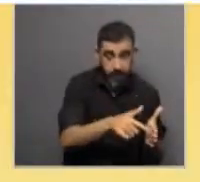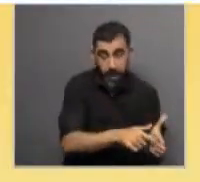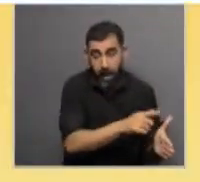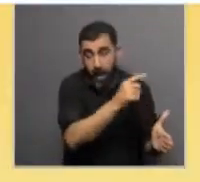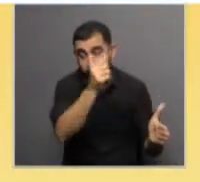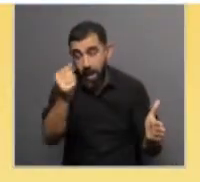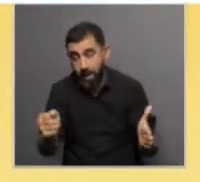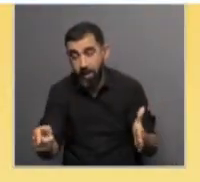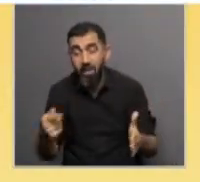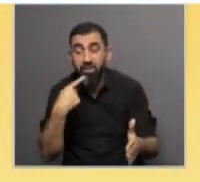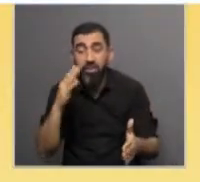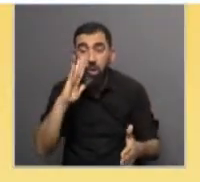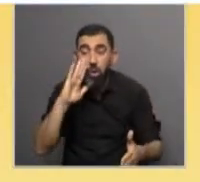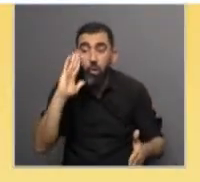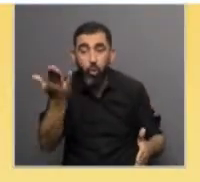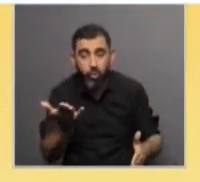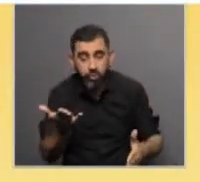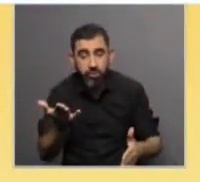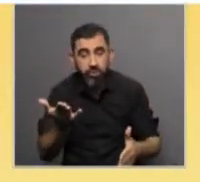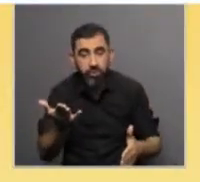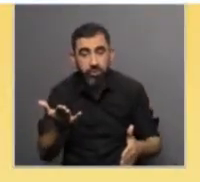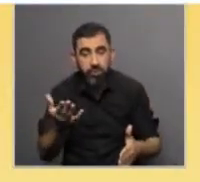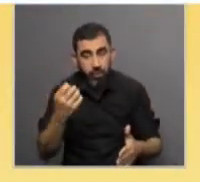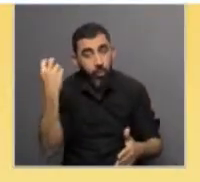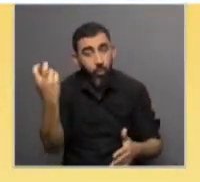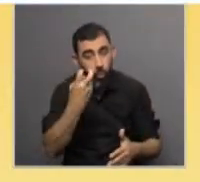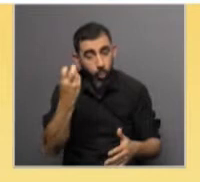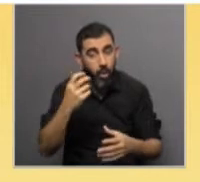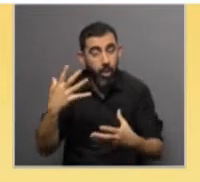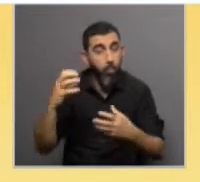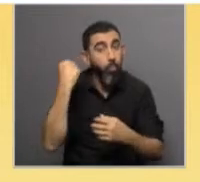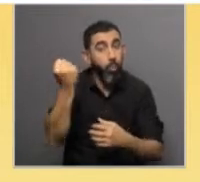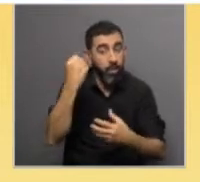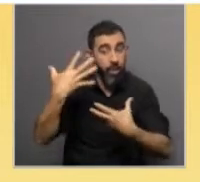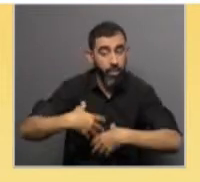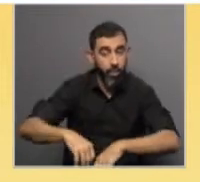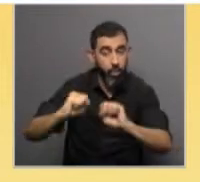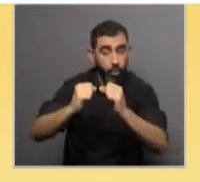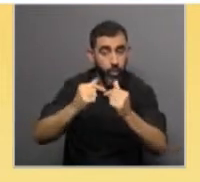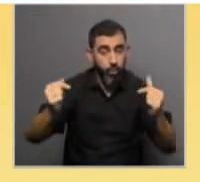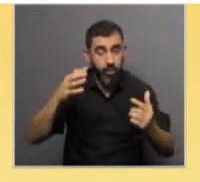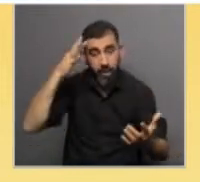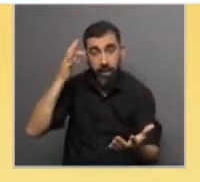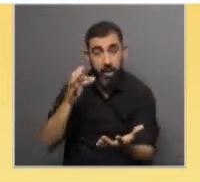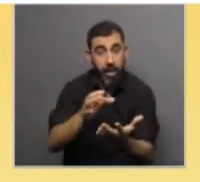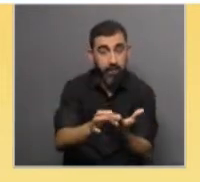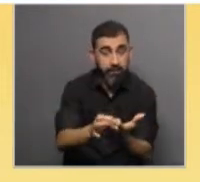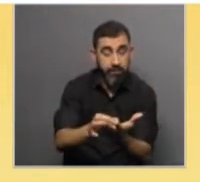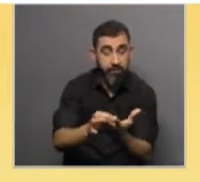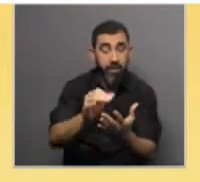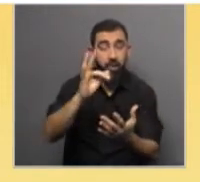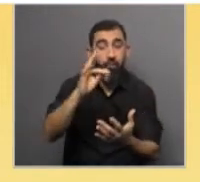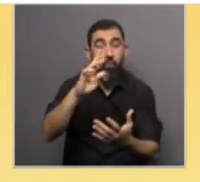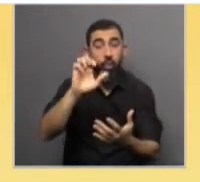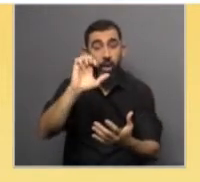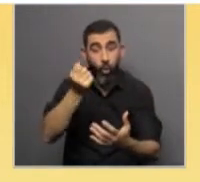se han reconocido importantes yacimientos arqueológicos tanto en la isla de Tierra del Fuego como en